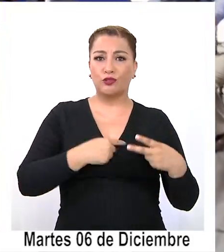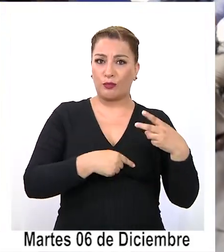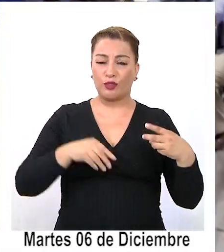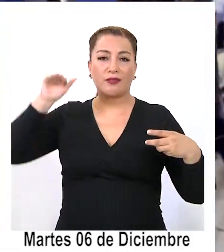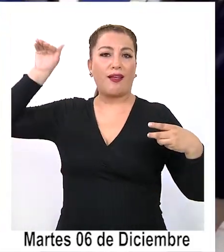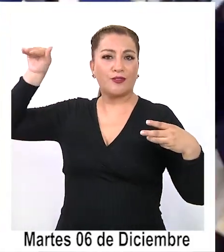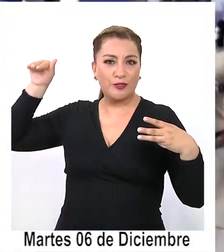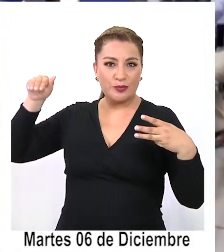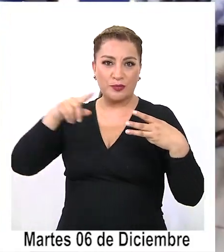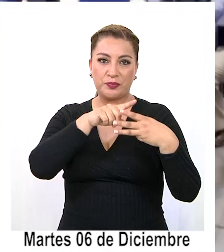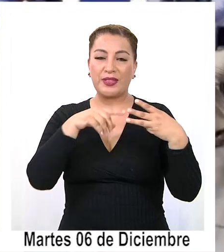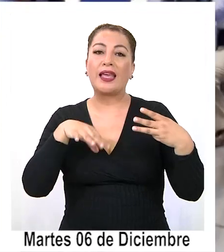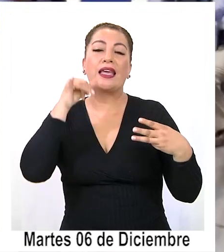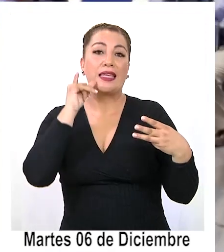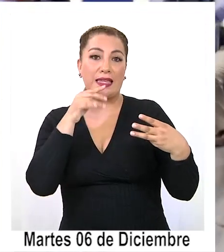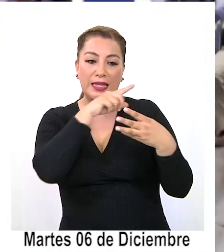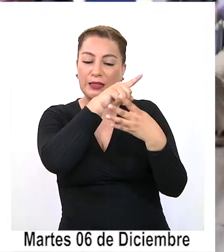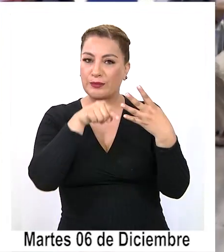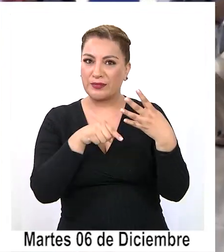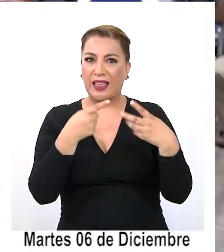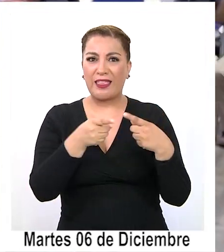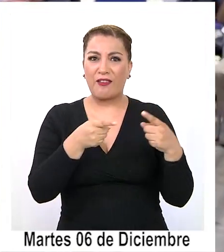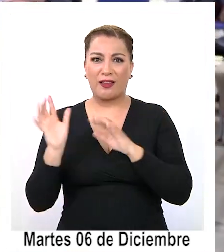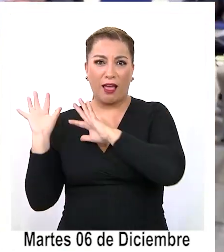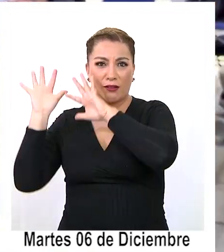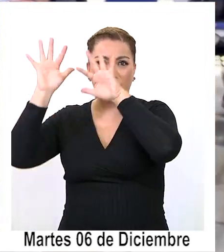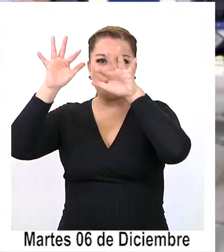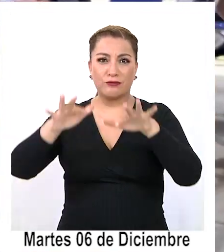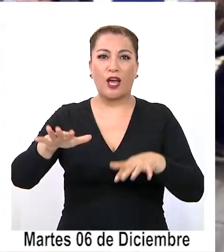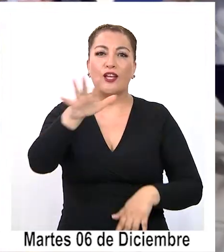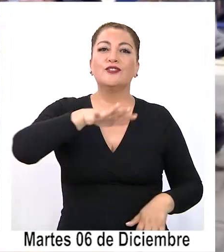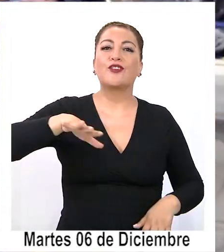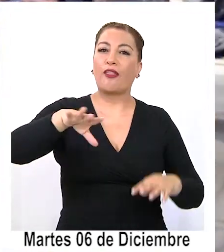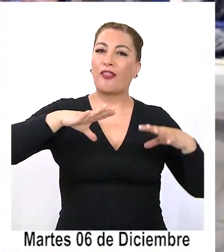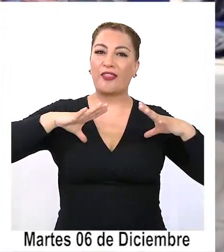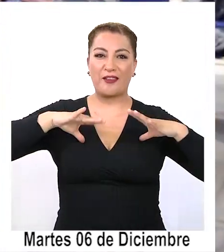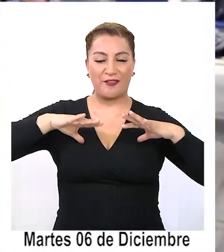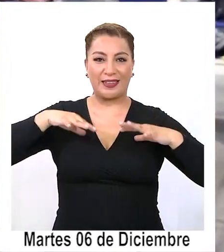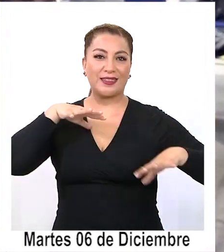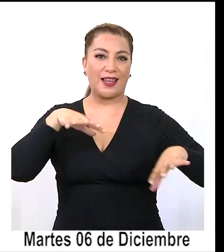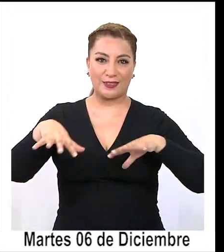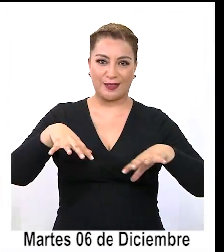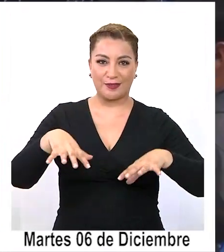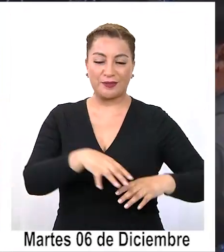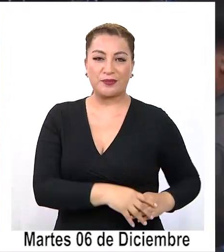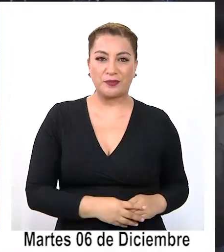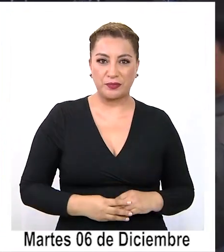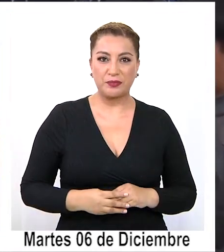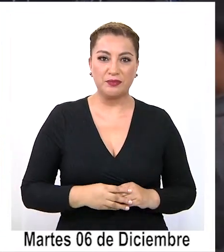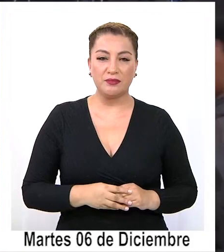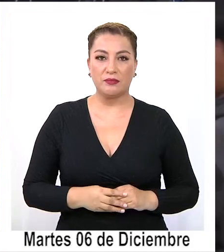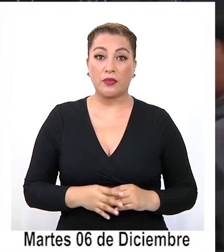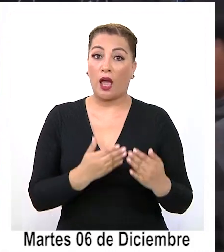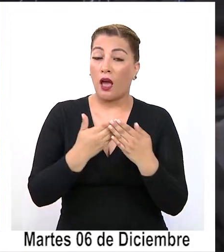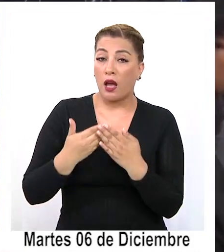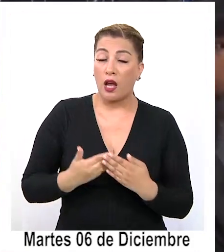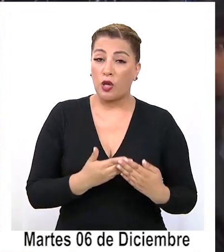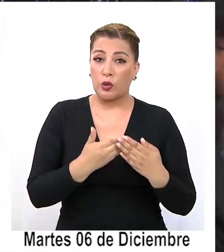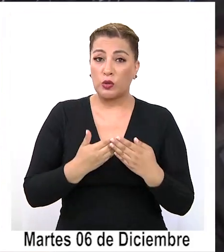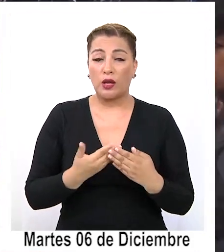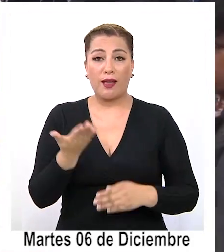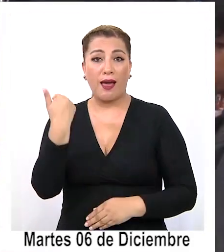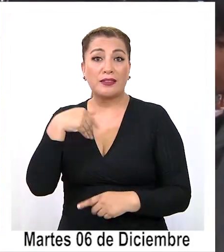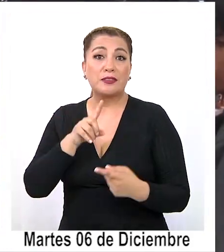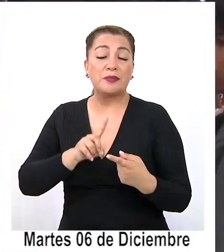Monte, Alto Hospicio y Iquique, así que yo creo que están todos felices con este evento que se organizó. Para los estudiantes que